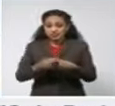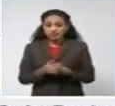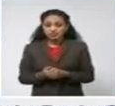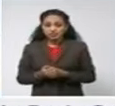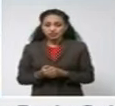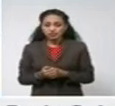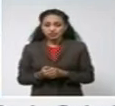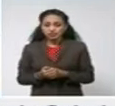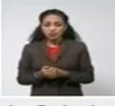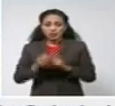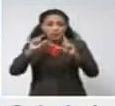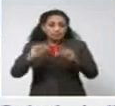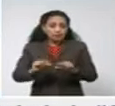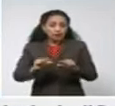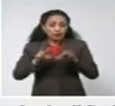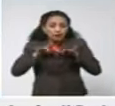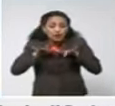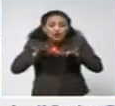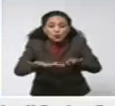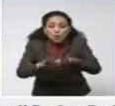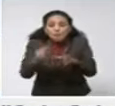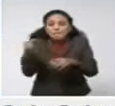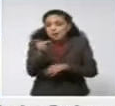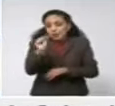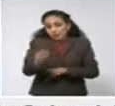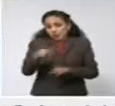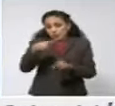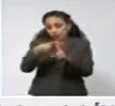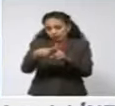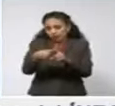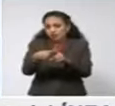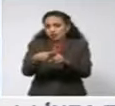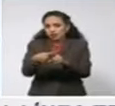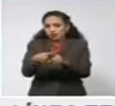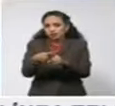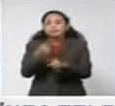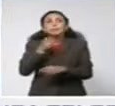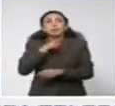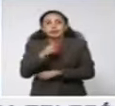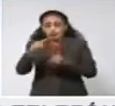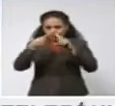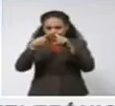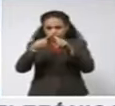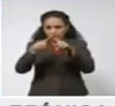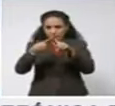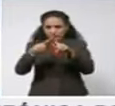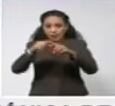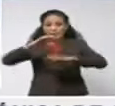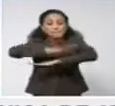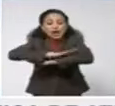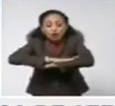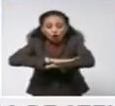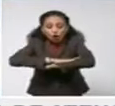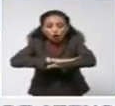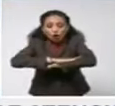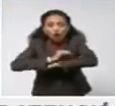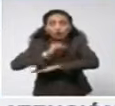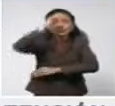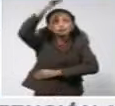contagio, pues es importante. En primer lugar, hay que ver a qué altura está el balcón. Segundo,